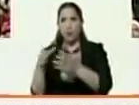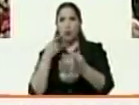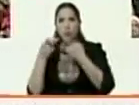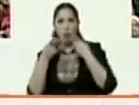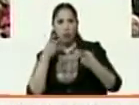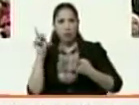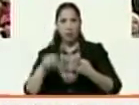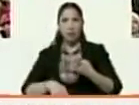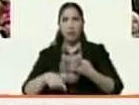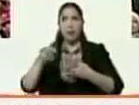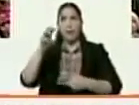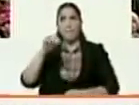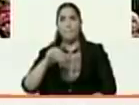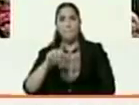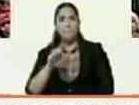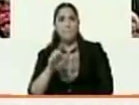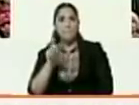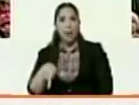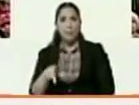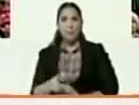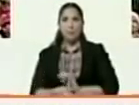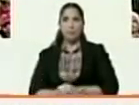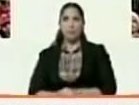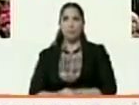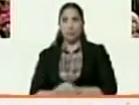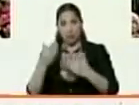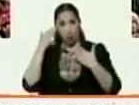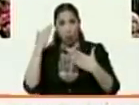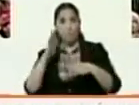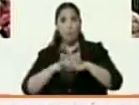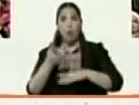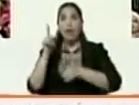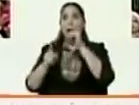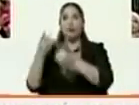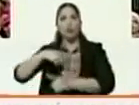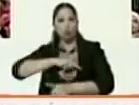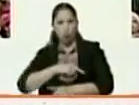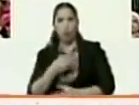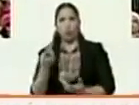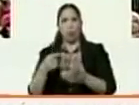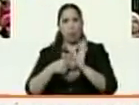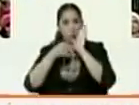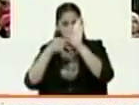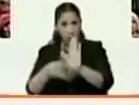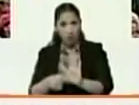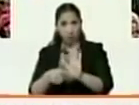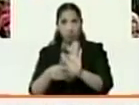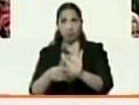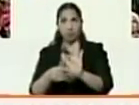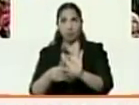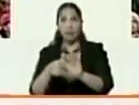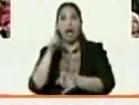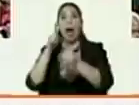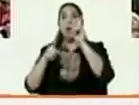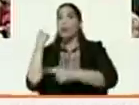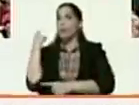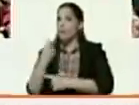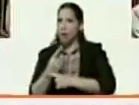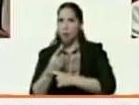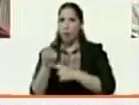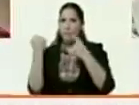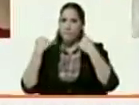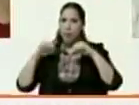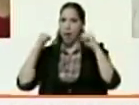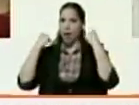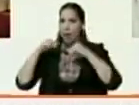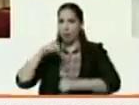al MEC, los saludamos, porque si algo nosotros debemos demostrar y algo debemos poner en práctica